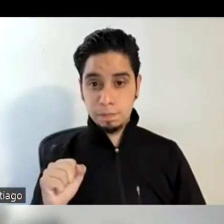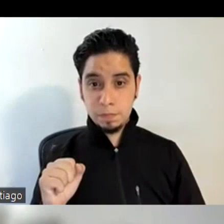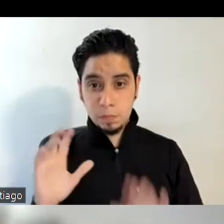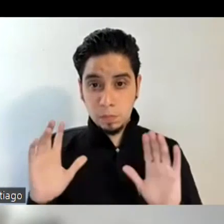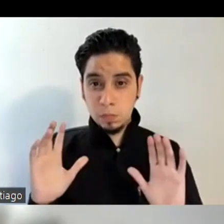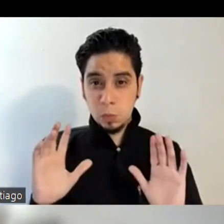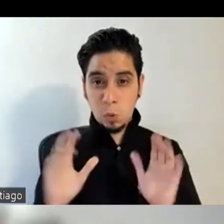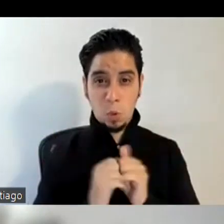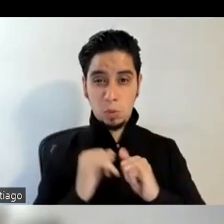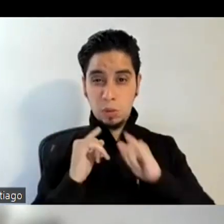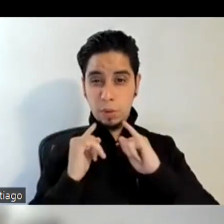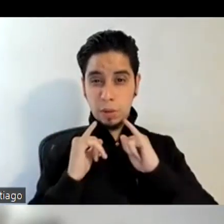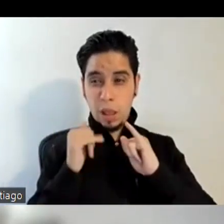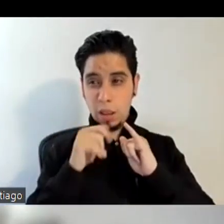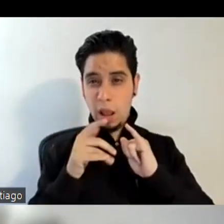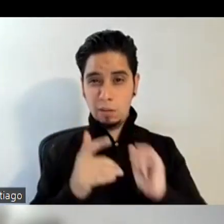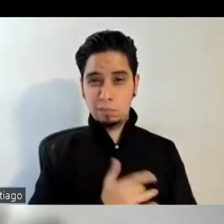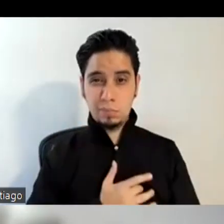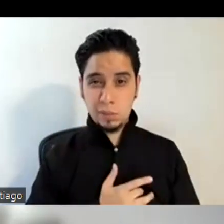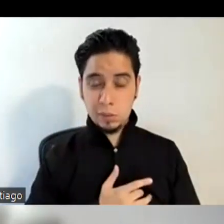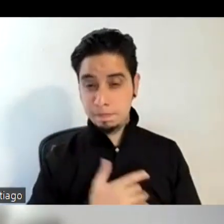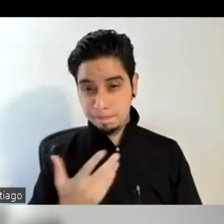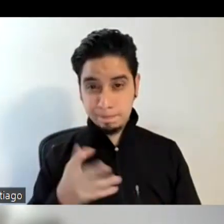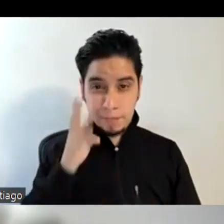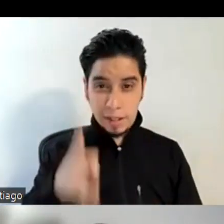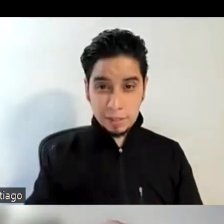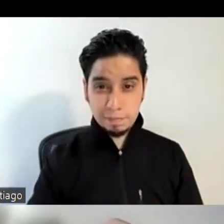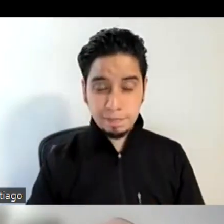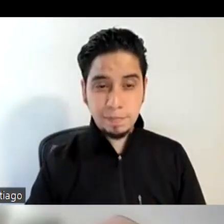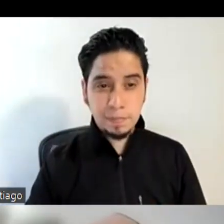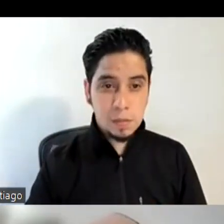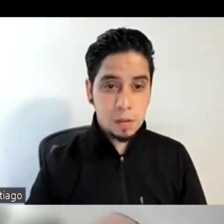con la entrevista la señora se identificó, imagínate.